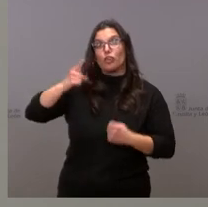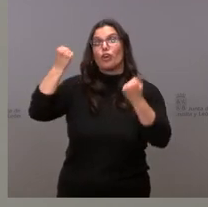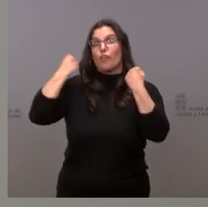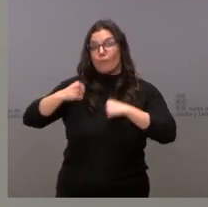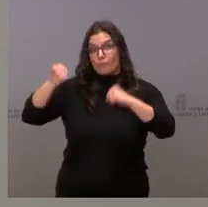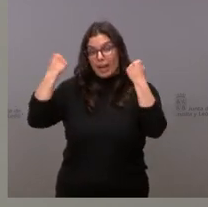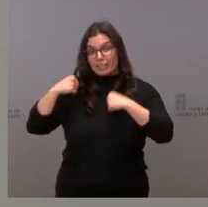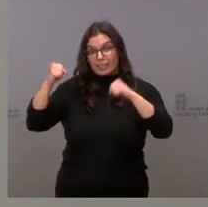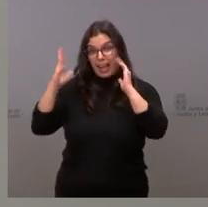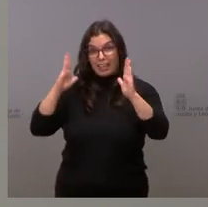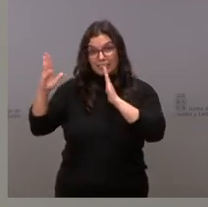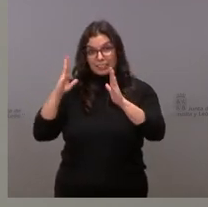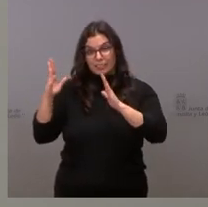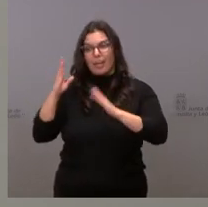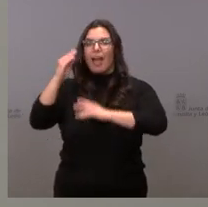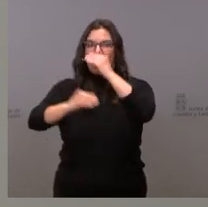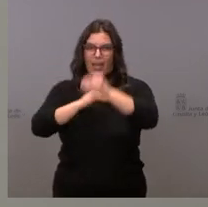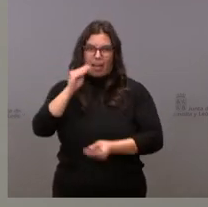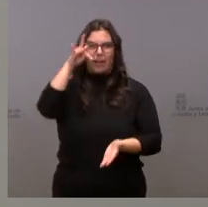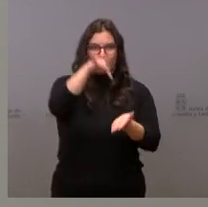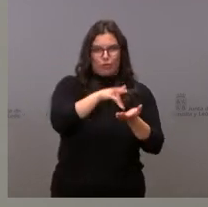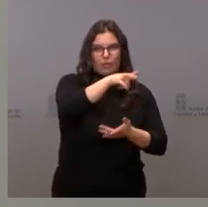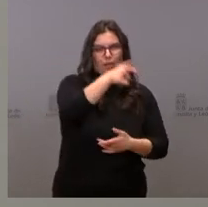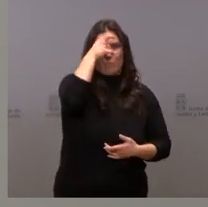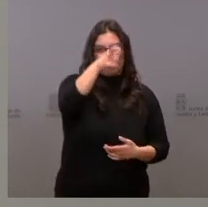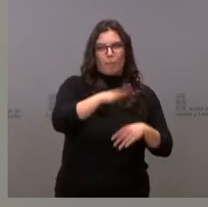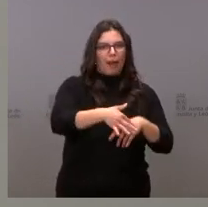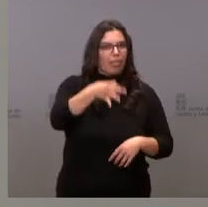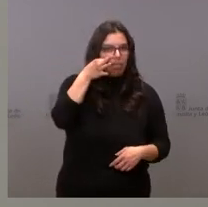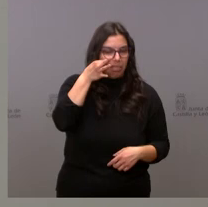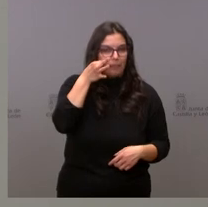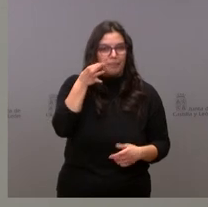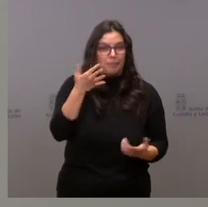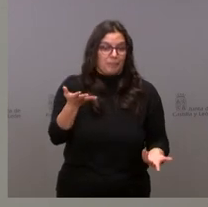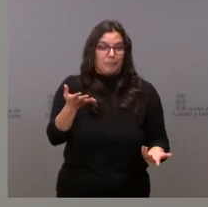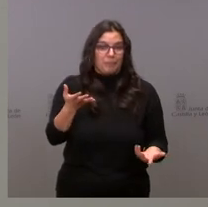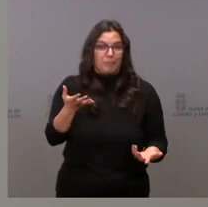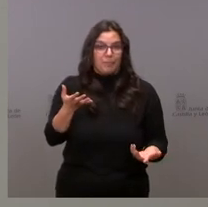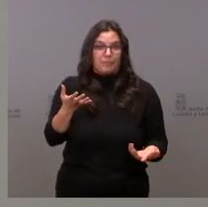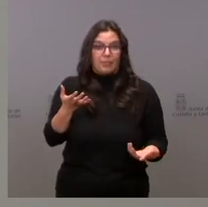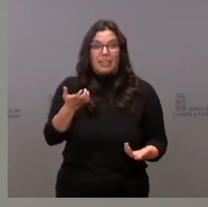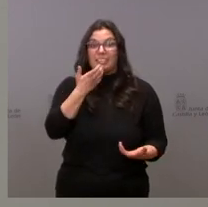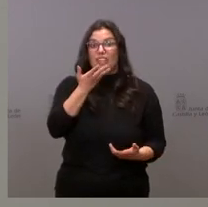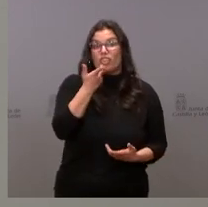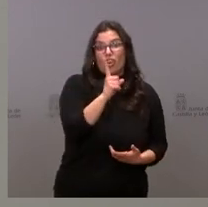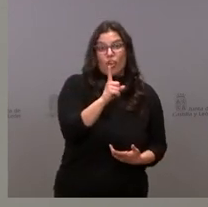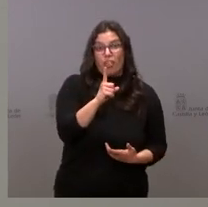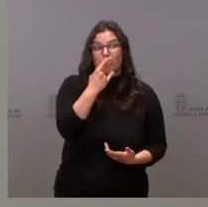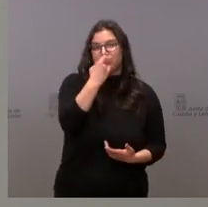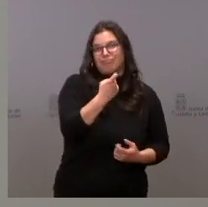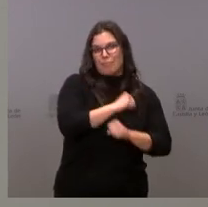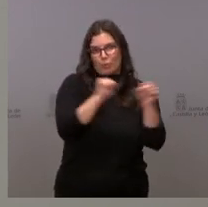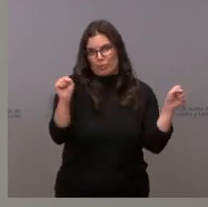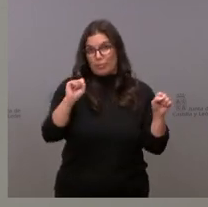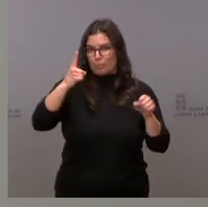dentro de el mundo rural no puedes no puedes amar aquello que no conoces entonces eso es la primera